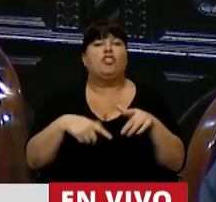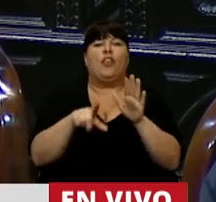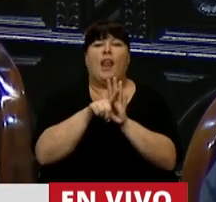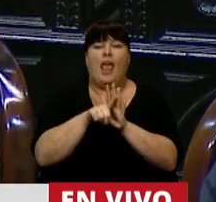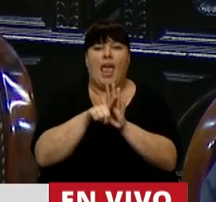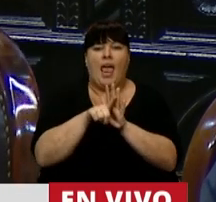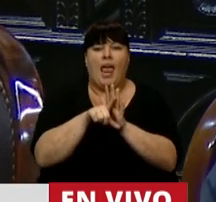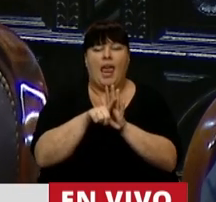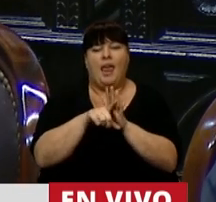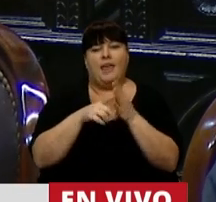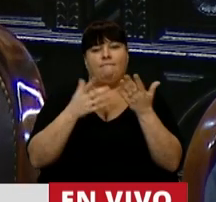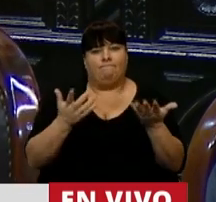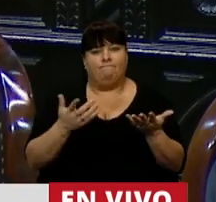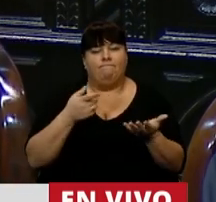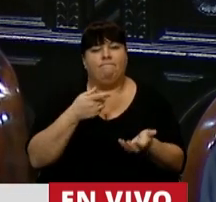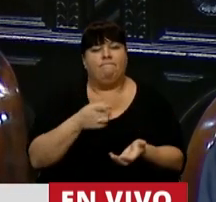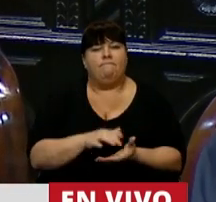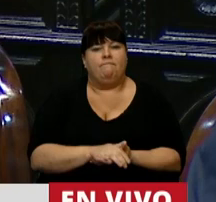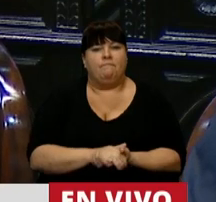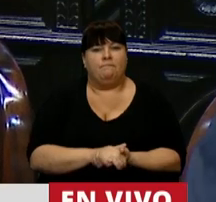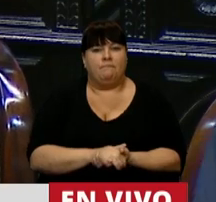ley, lógicamente, que